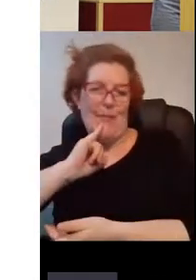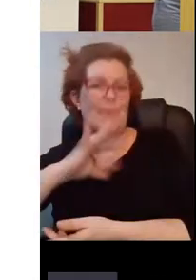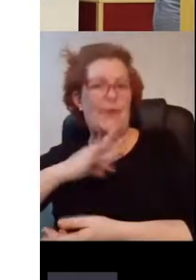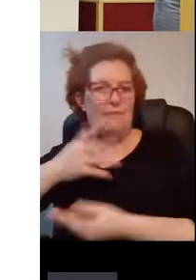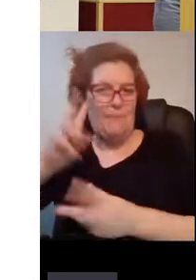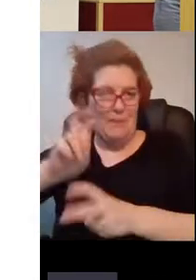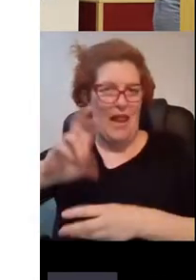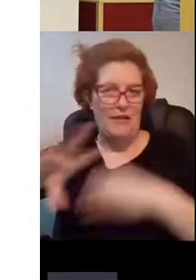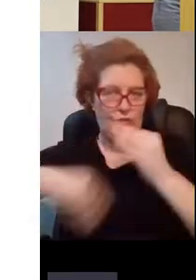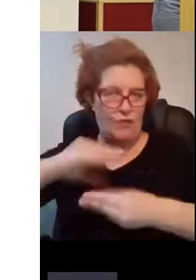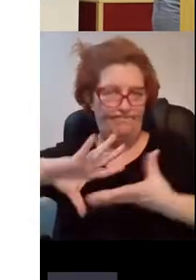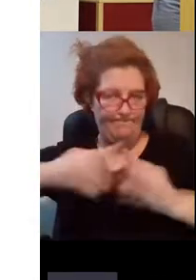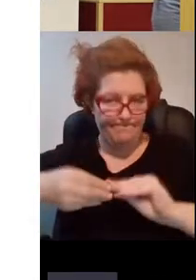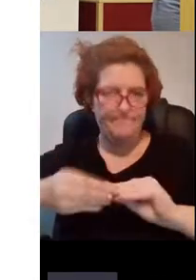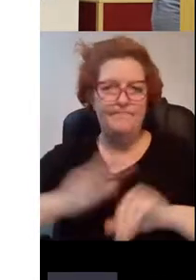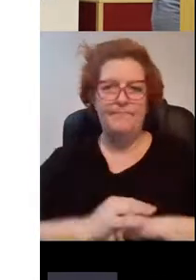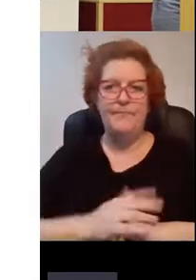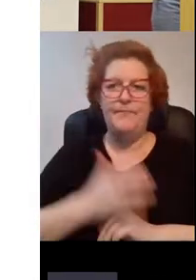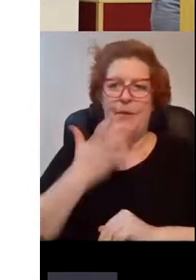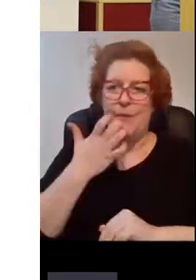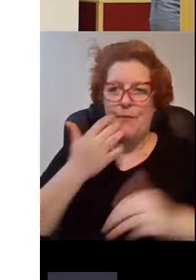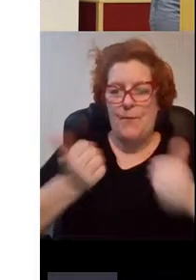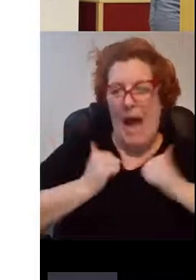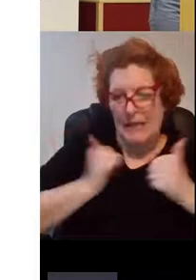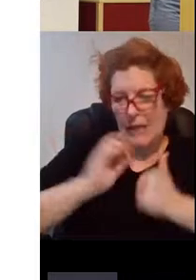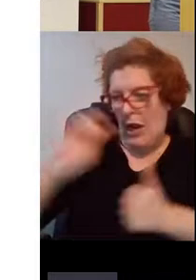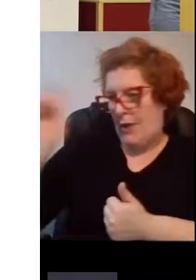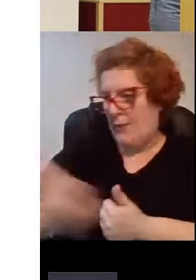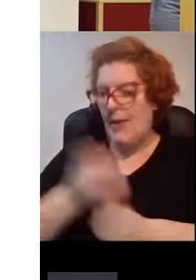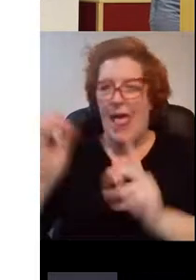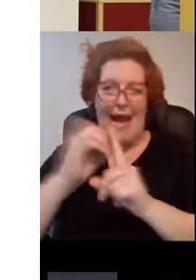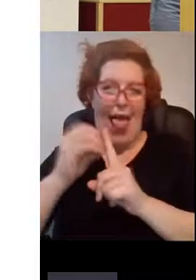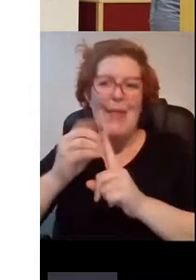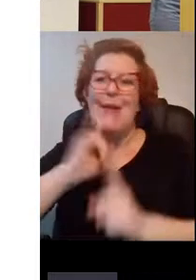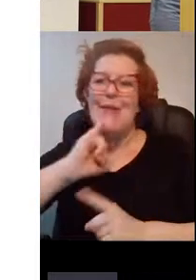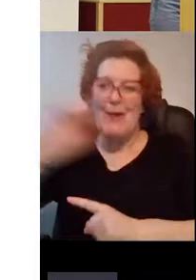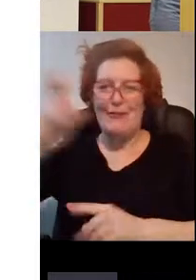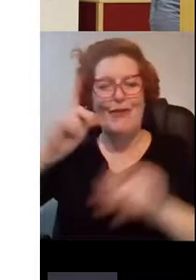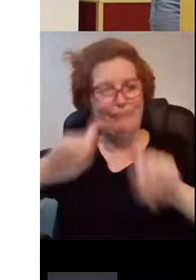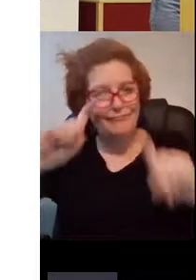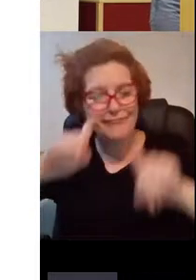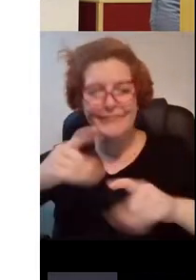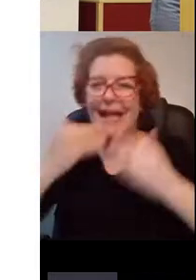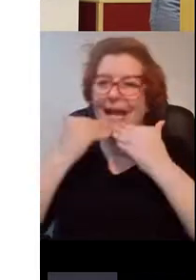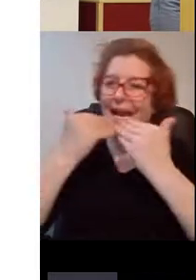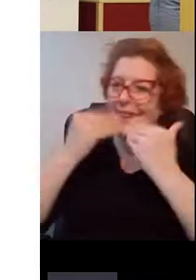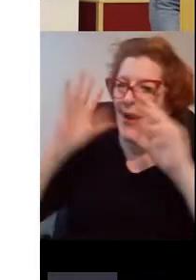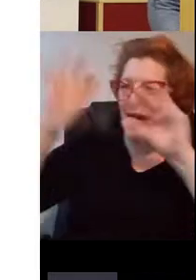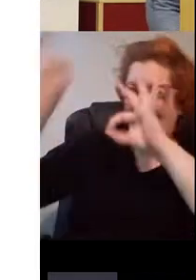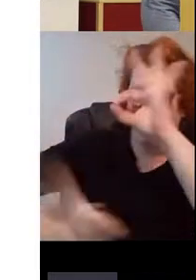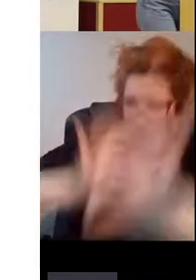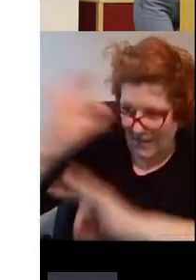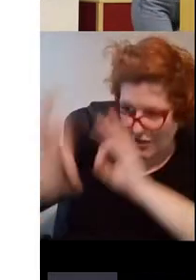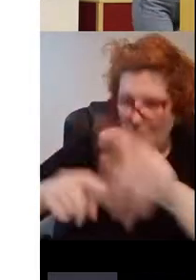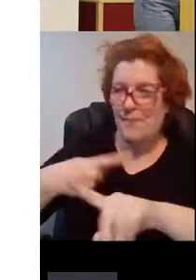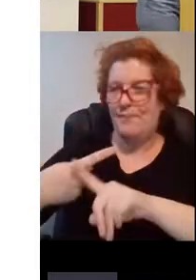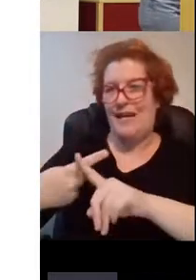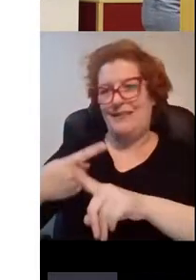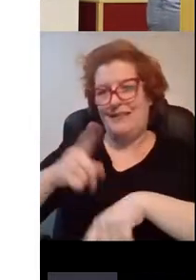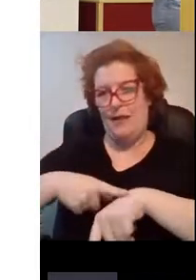lengua. Estos máster sobrado. Muchas gracias por la organización del tiempo.